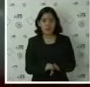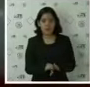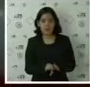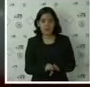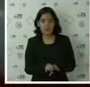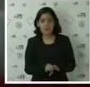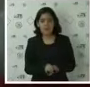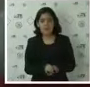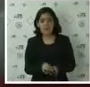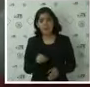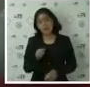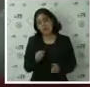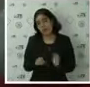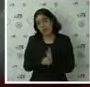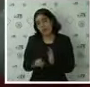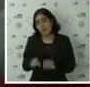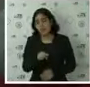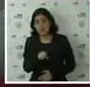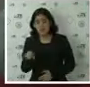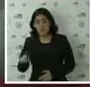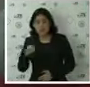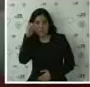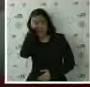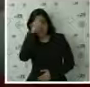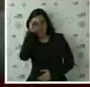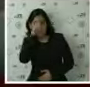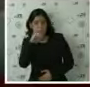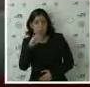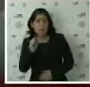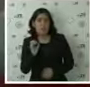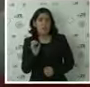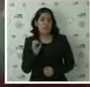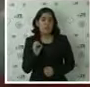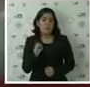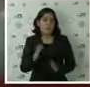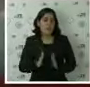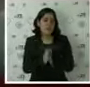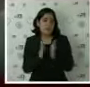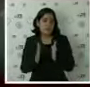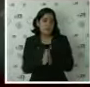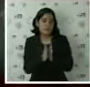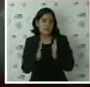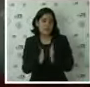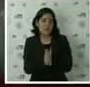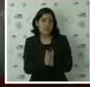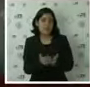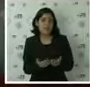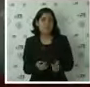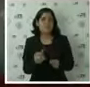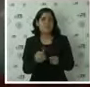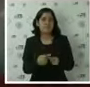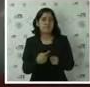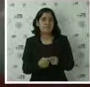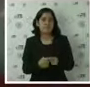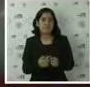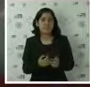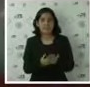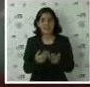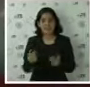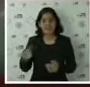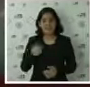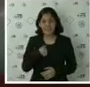emiten, a quién se las dirigen, pero sobre todo su participación. Y aquí sí, Marta, si me lo permites, me voy a tomar un minuto más.